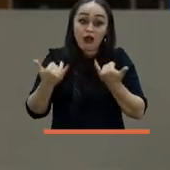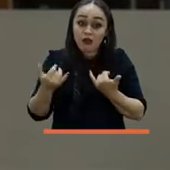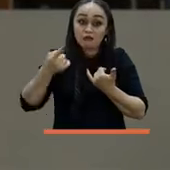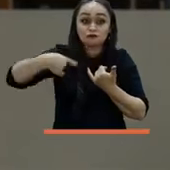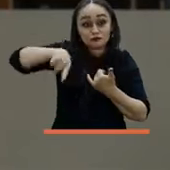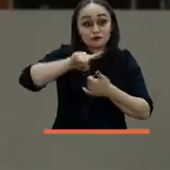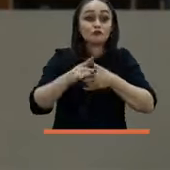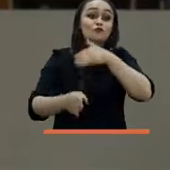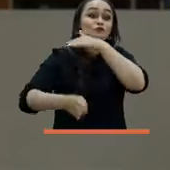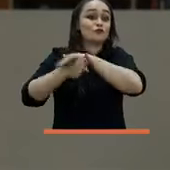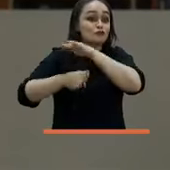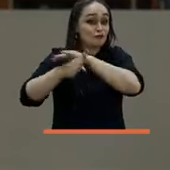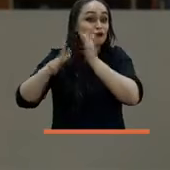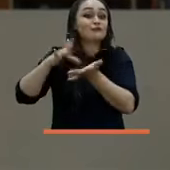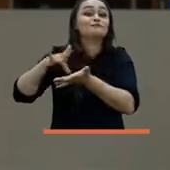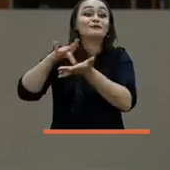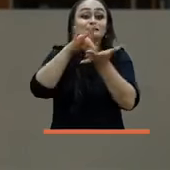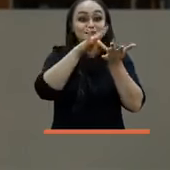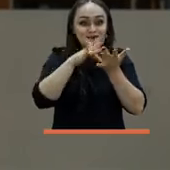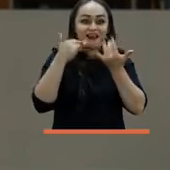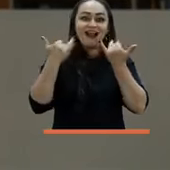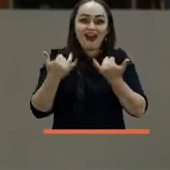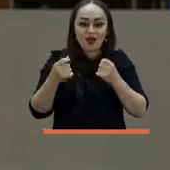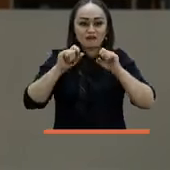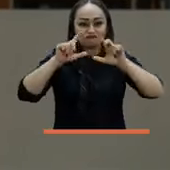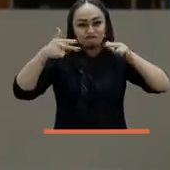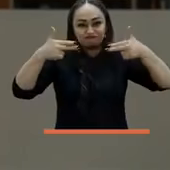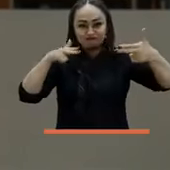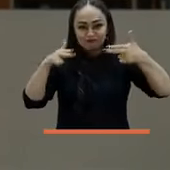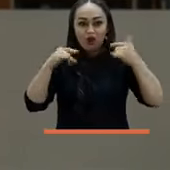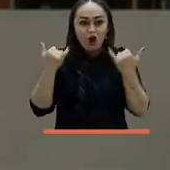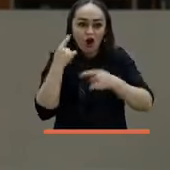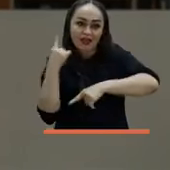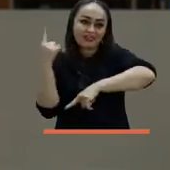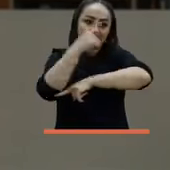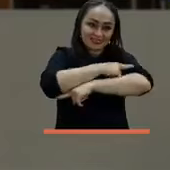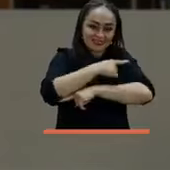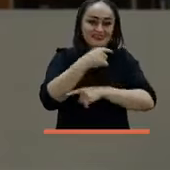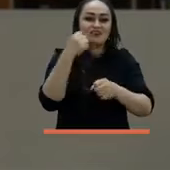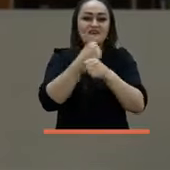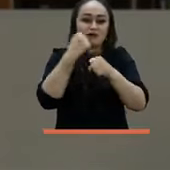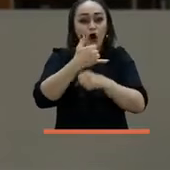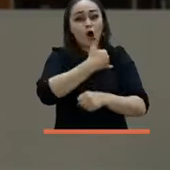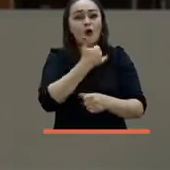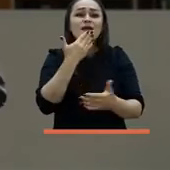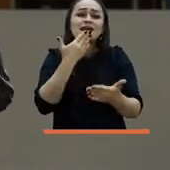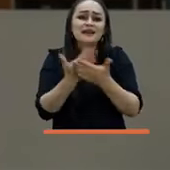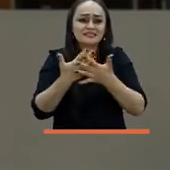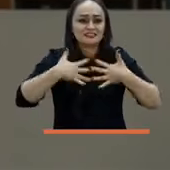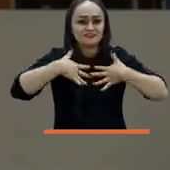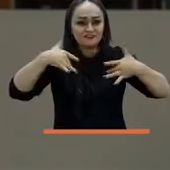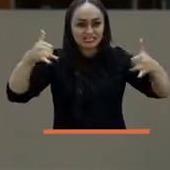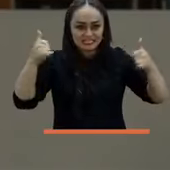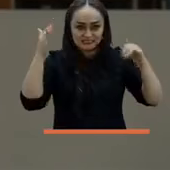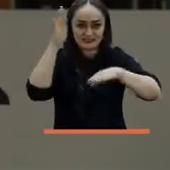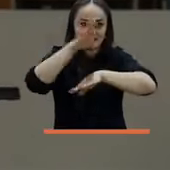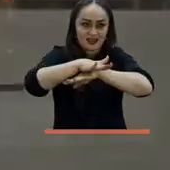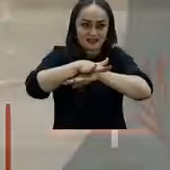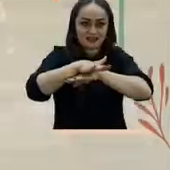continúen participando de estos espacios de la cumbre del empleo joven muchas gracias feliz tarde